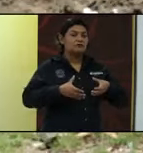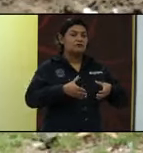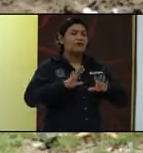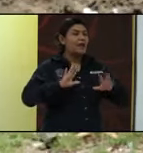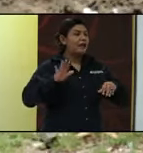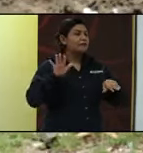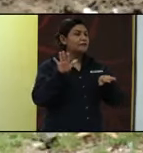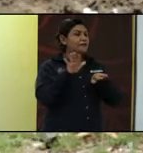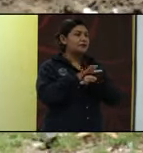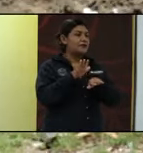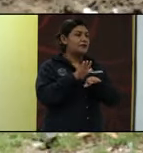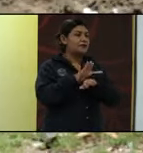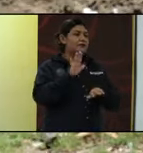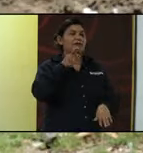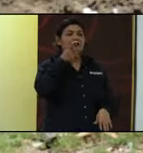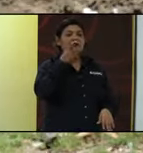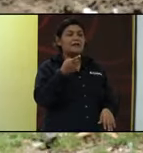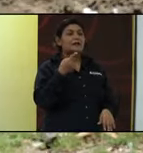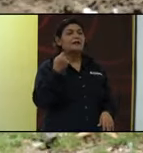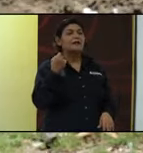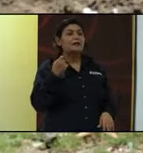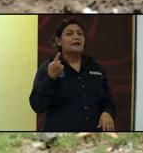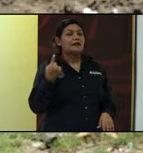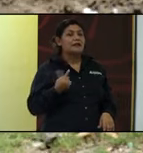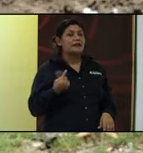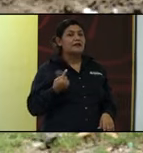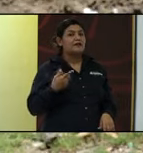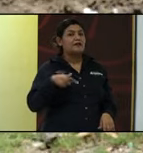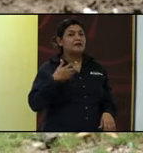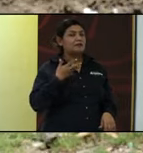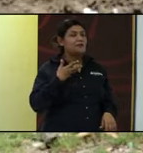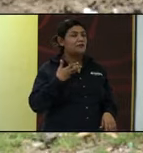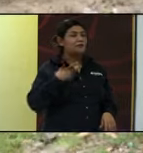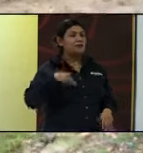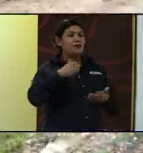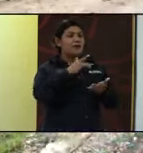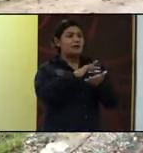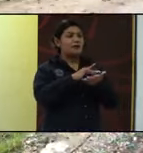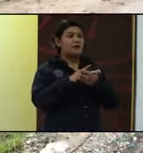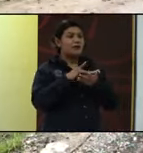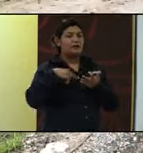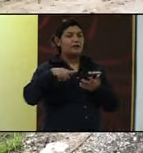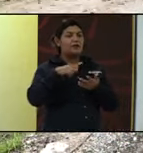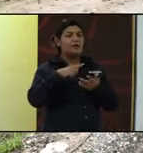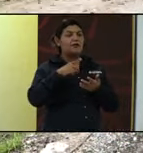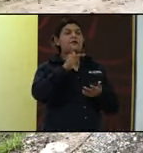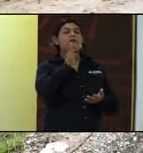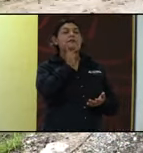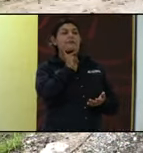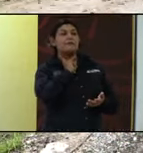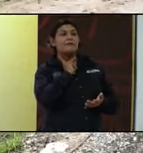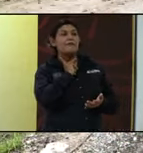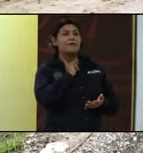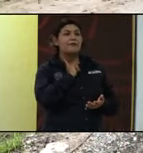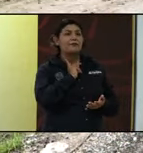desperfecto. Quiero comentarles también que tuvimos todo el respaldo de las autoridades de Petróleos